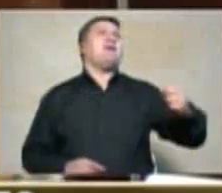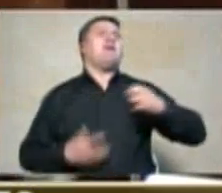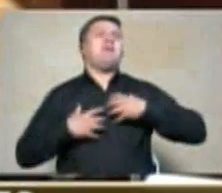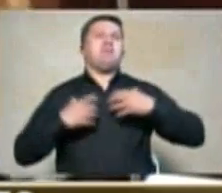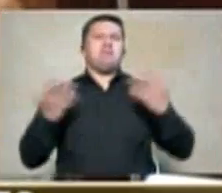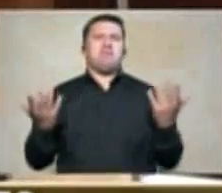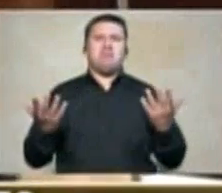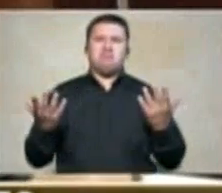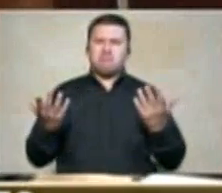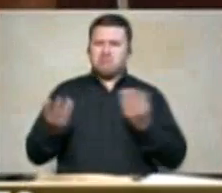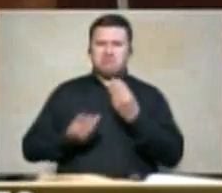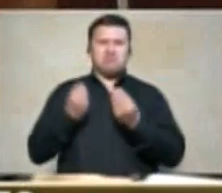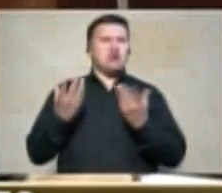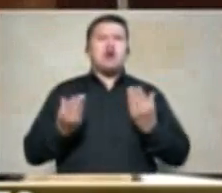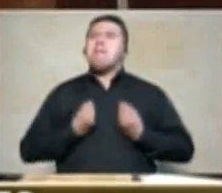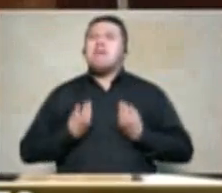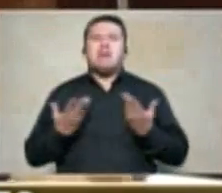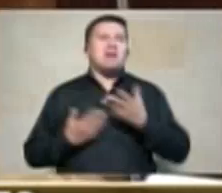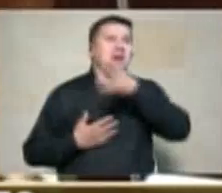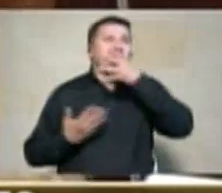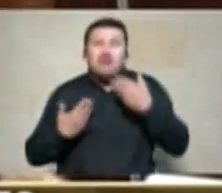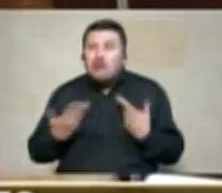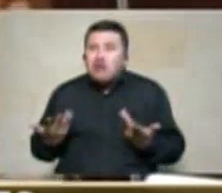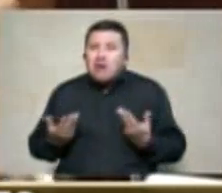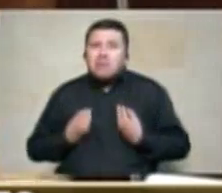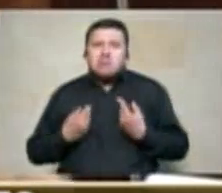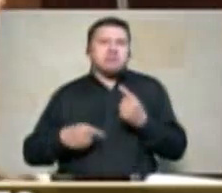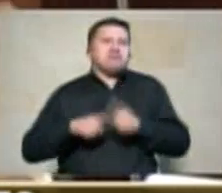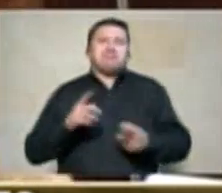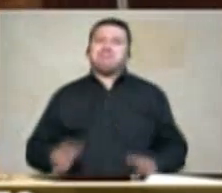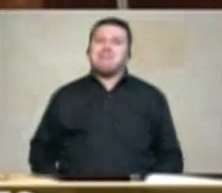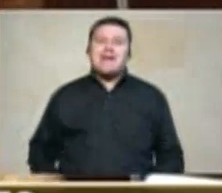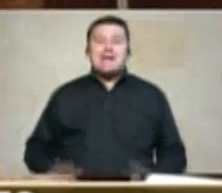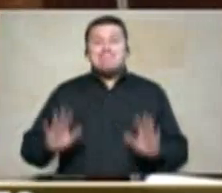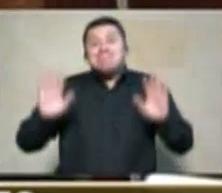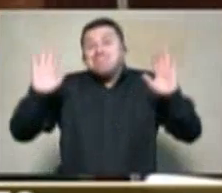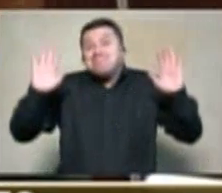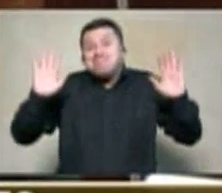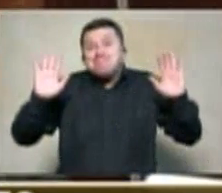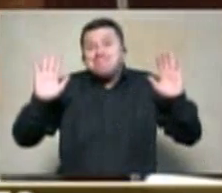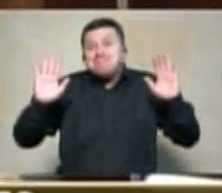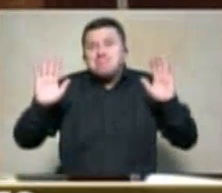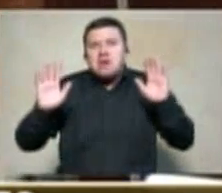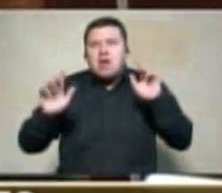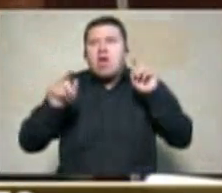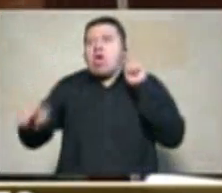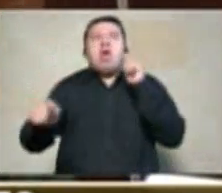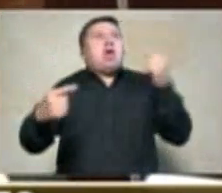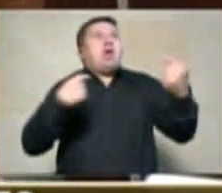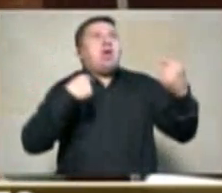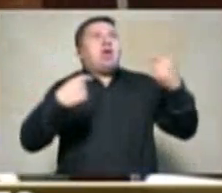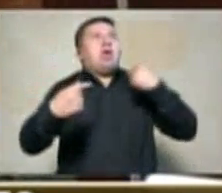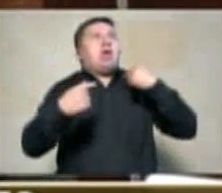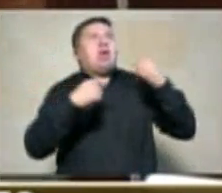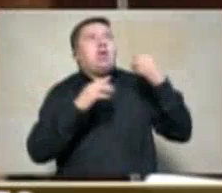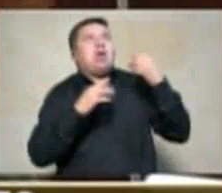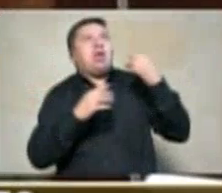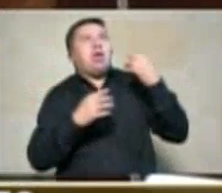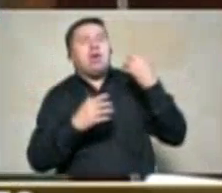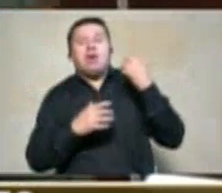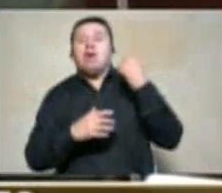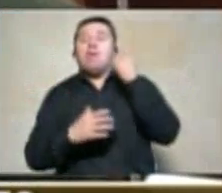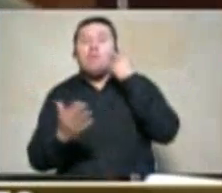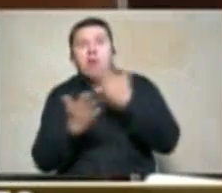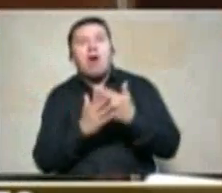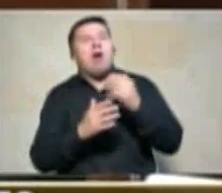le podemos seguir cargando el costo de la prueba. Es por un tema de equidad, es